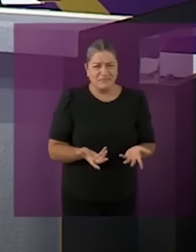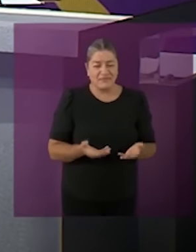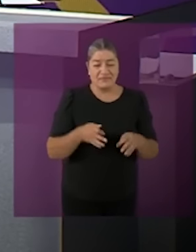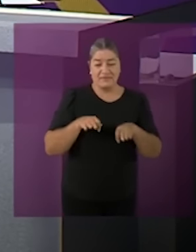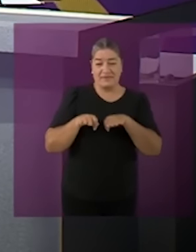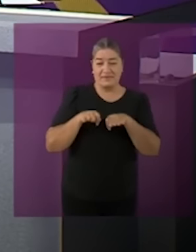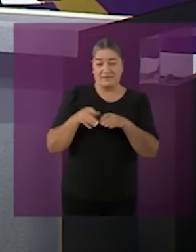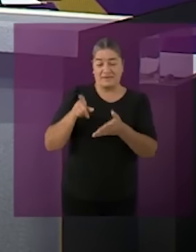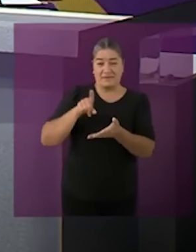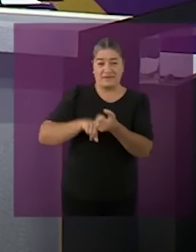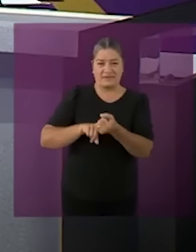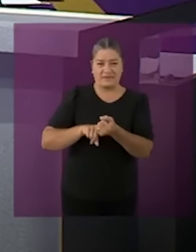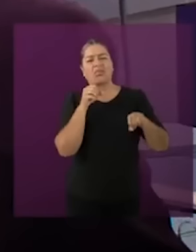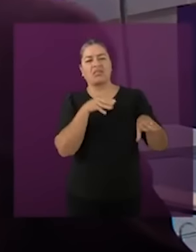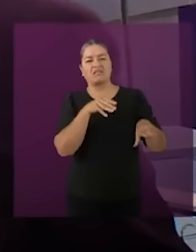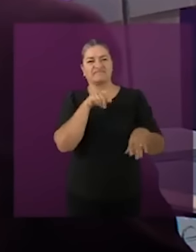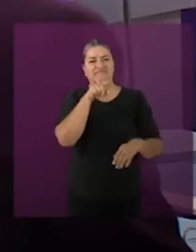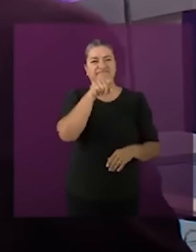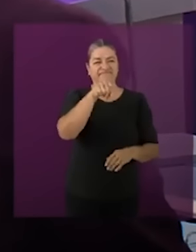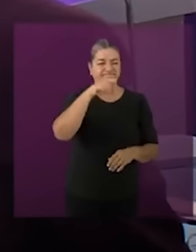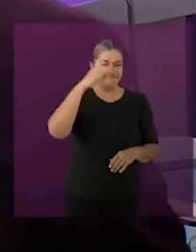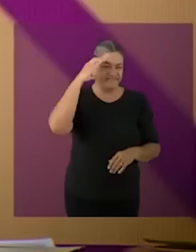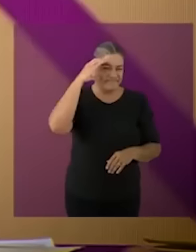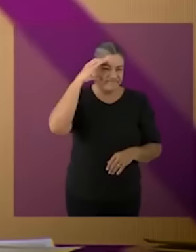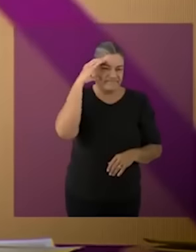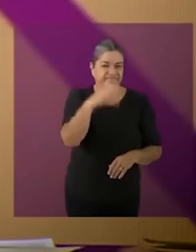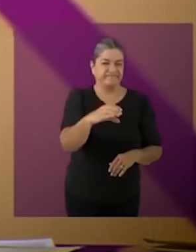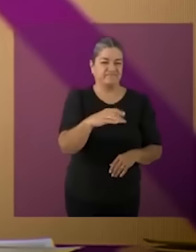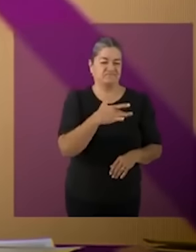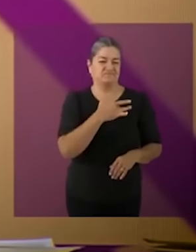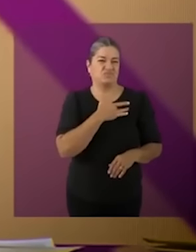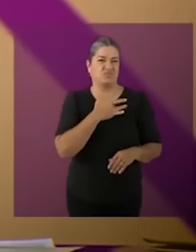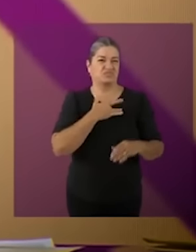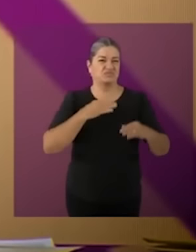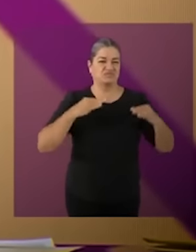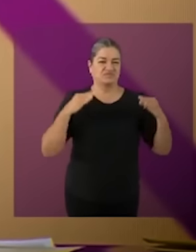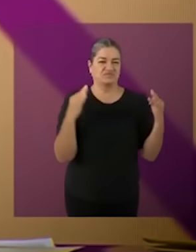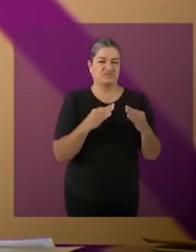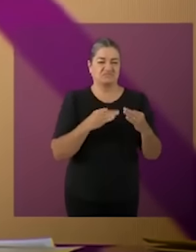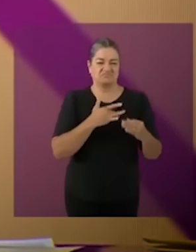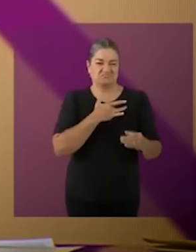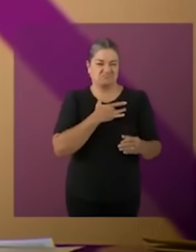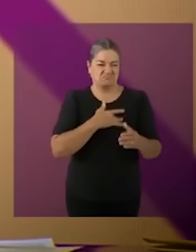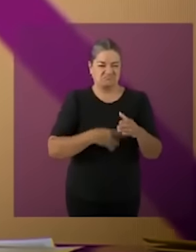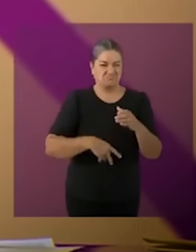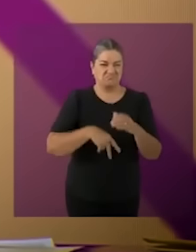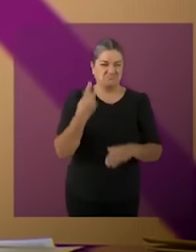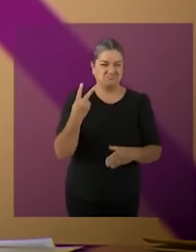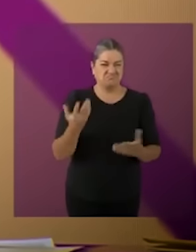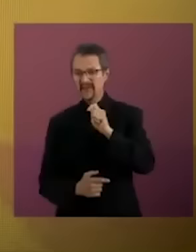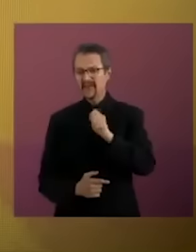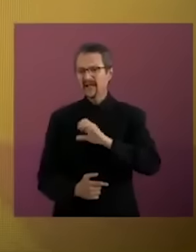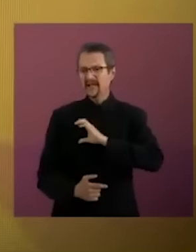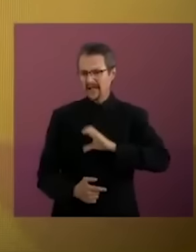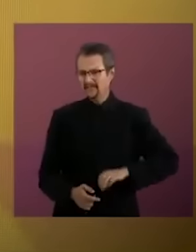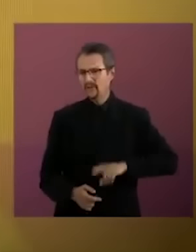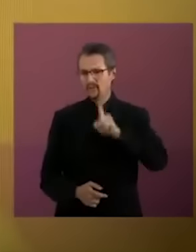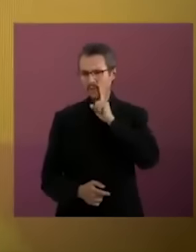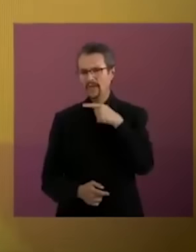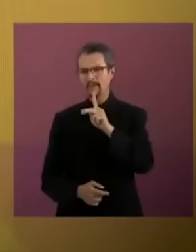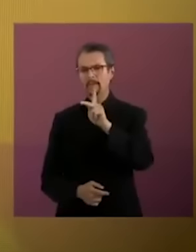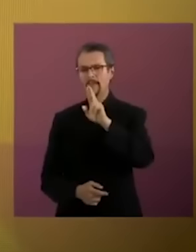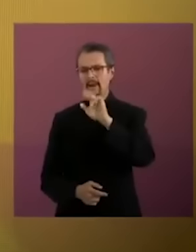hay una de fondo que preocupa: el reparto de acusaciones de corrupción y de mal gobierno entre los candidatos que